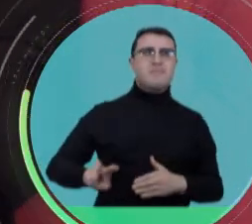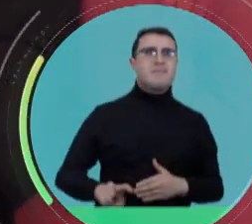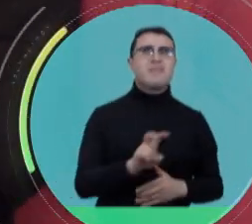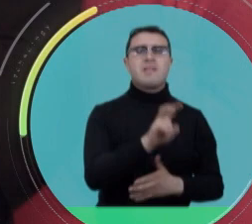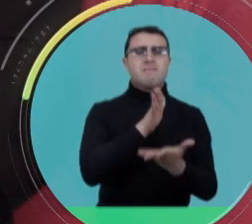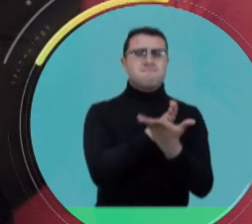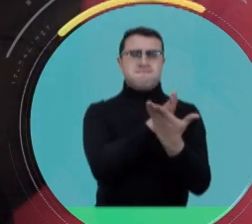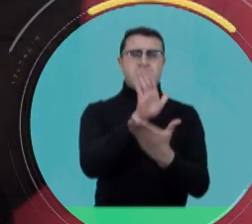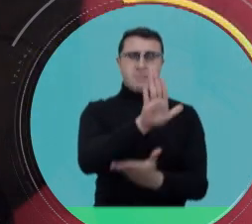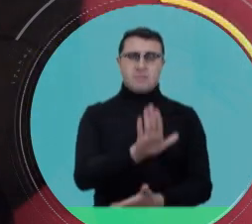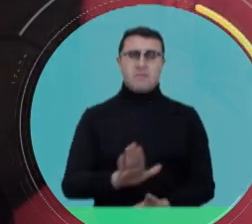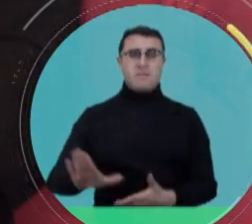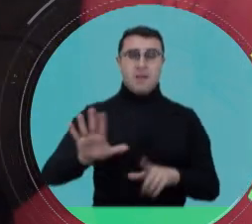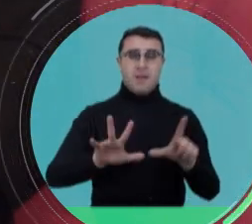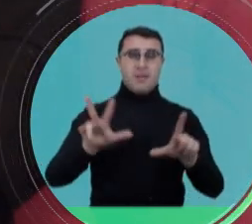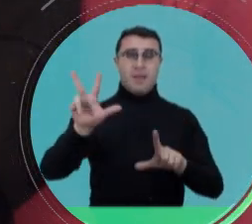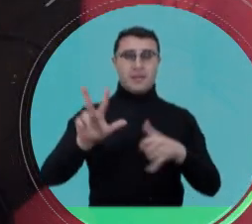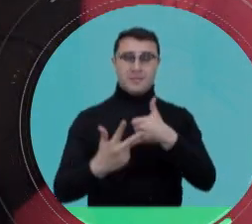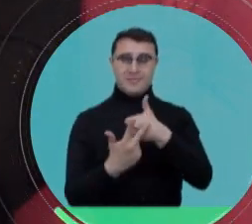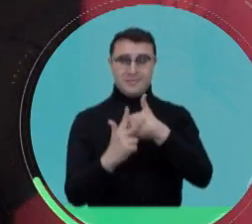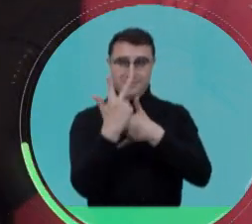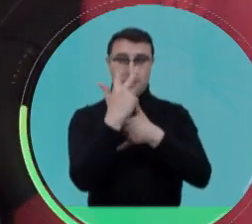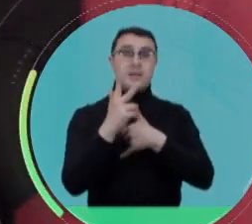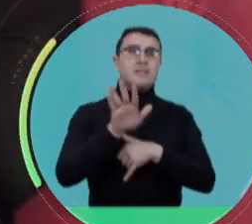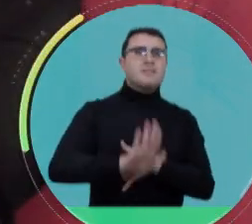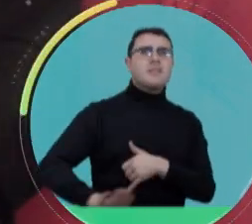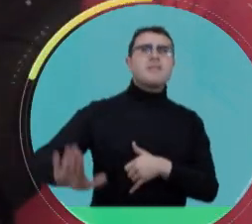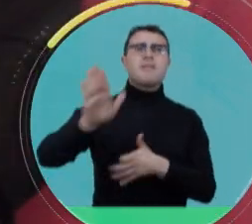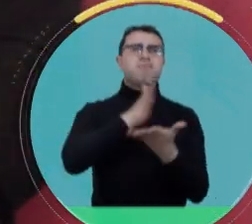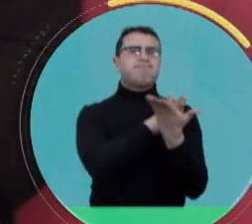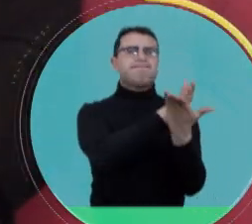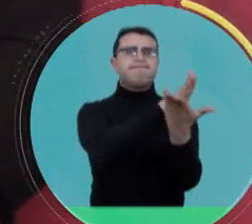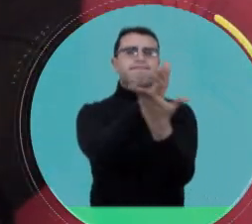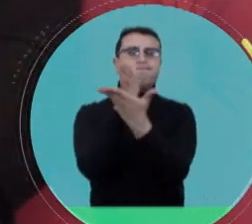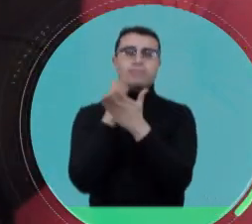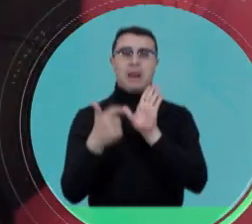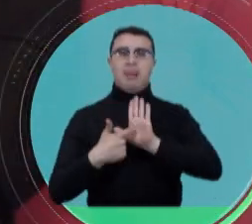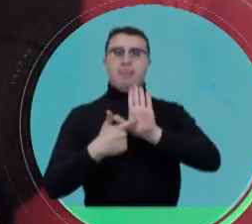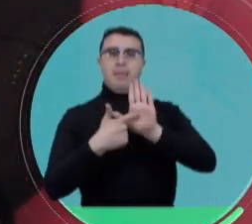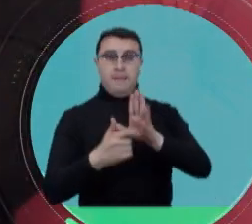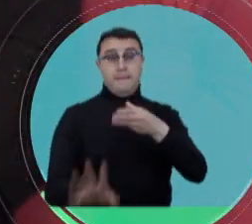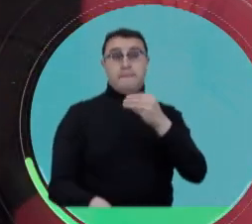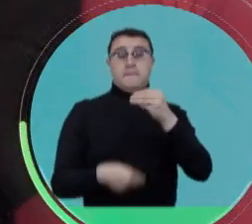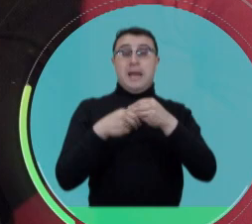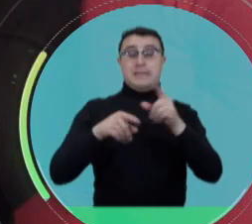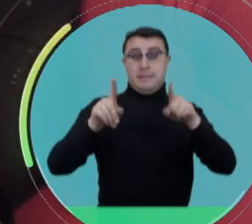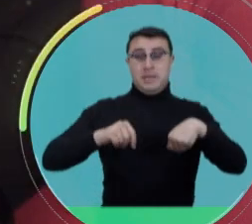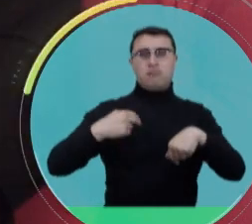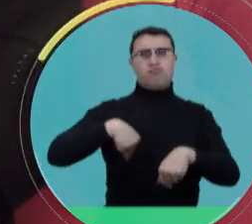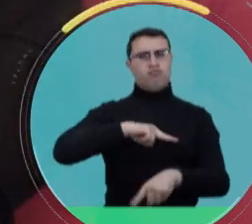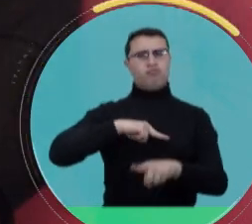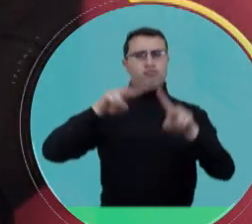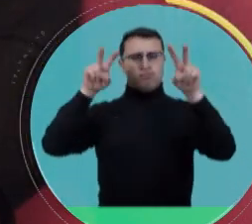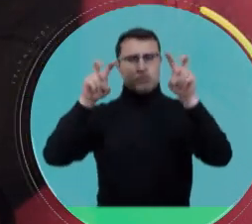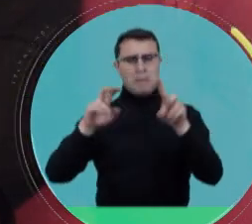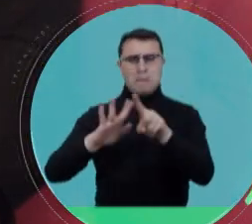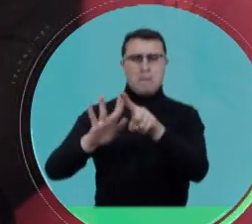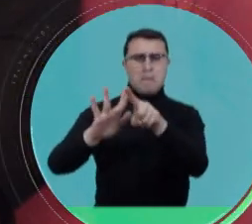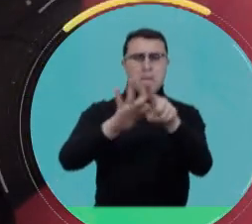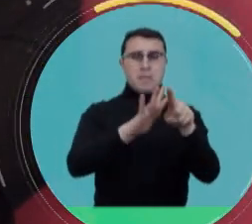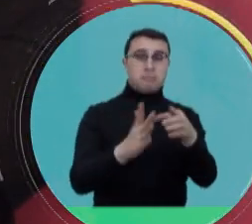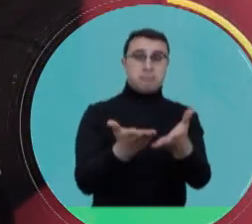periodista tiene la misión de viajar por cada una de las regiones del 13 para hacer conocer esta región eh También estamos